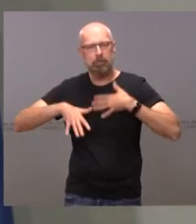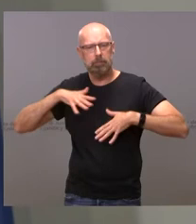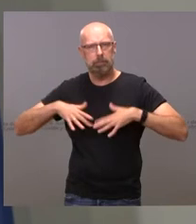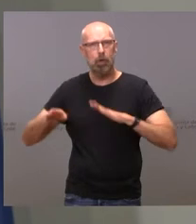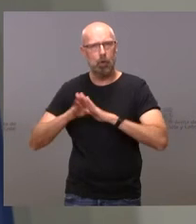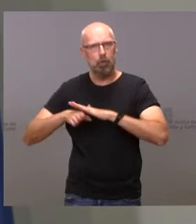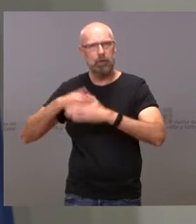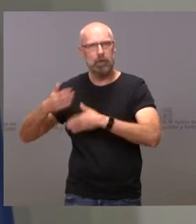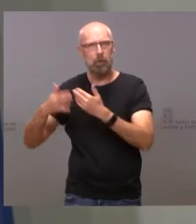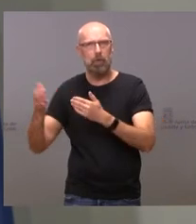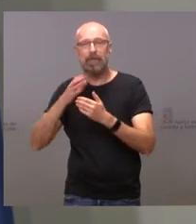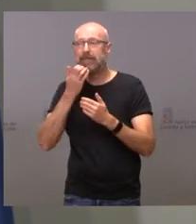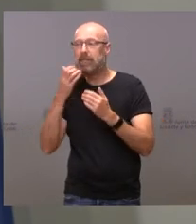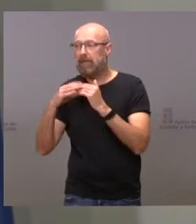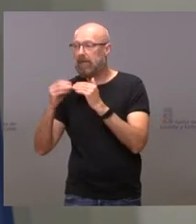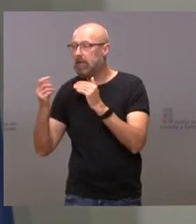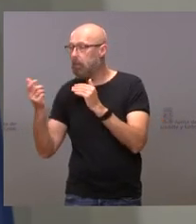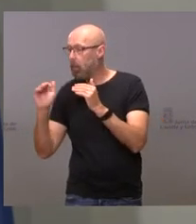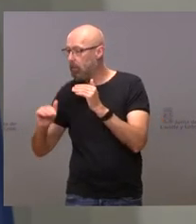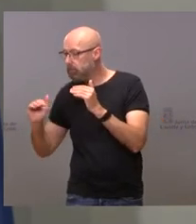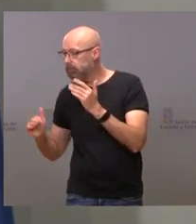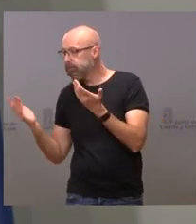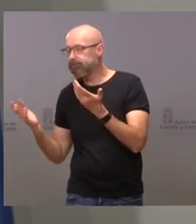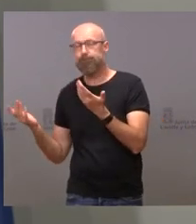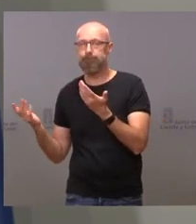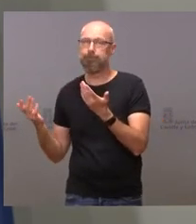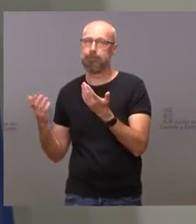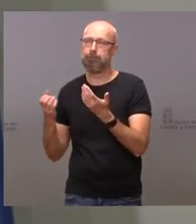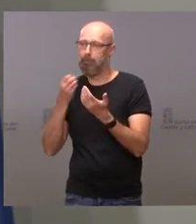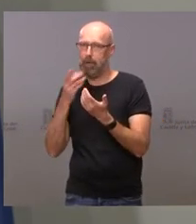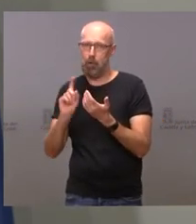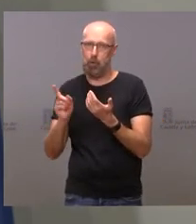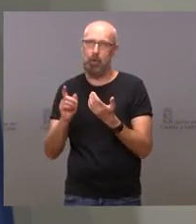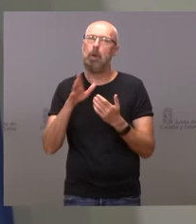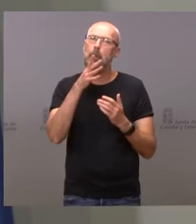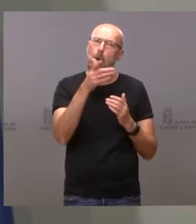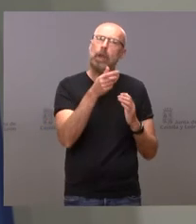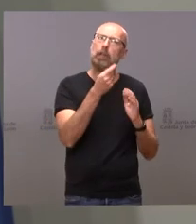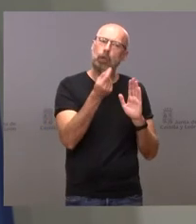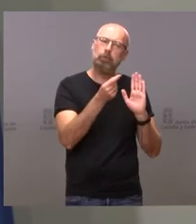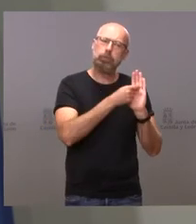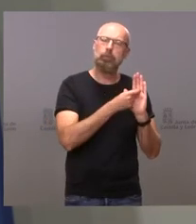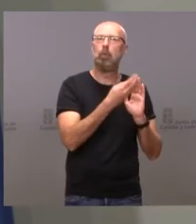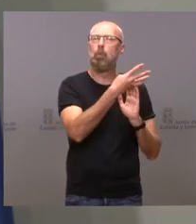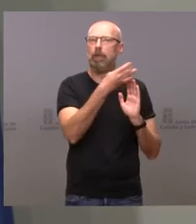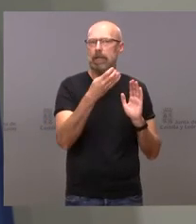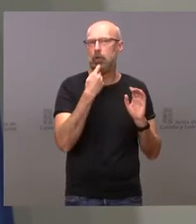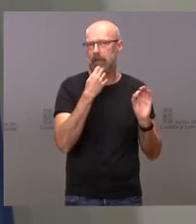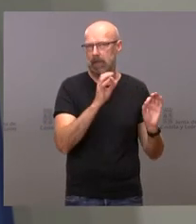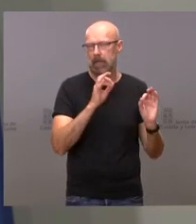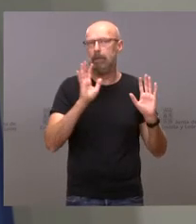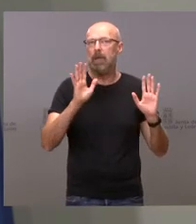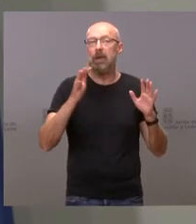eso hemos establecido esa cifra. Pero insisto, no es una medida que se va a implementar de